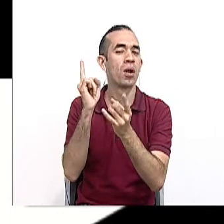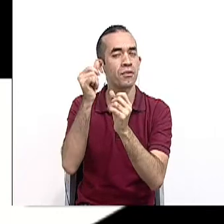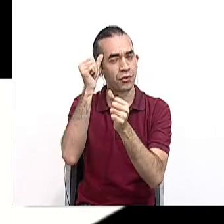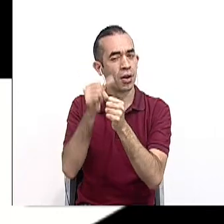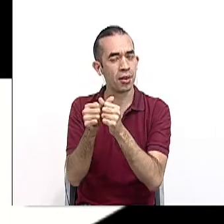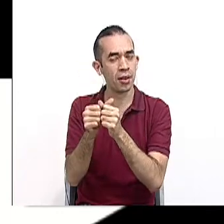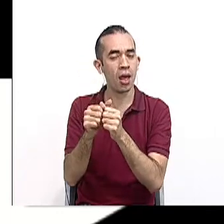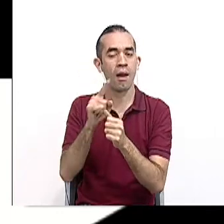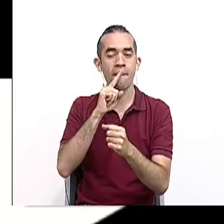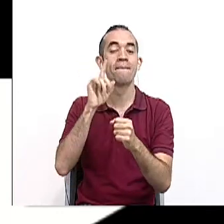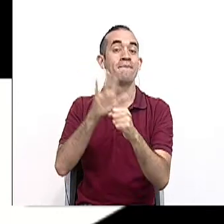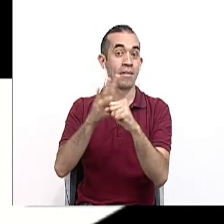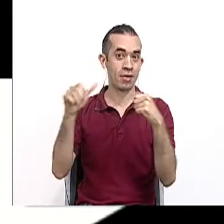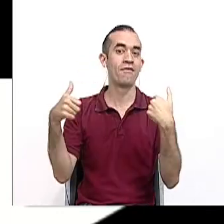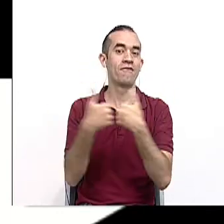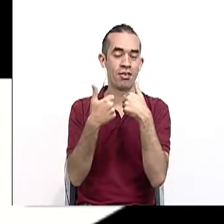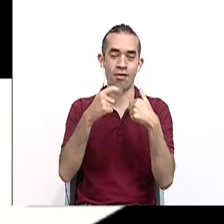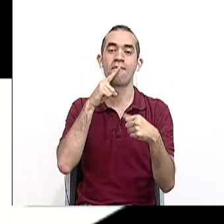nuestro reto.